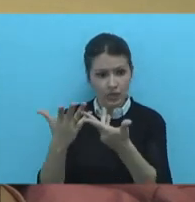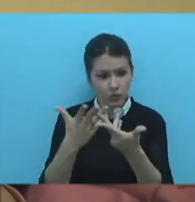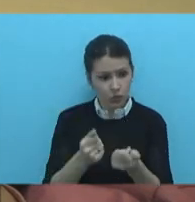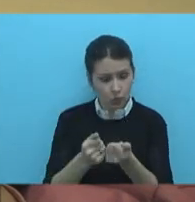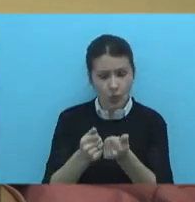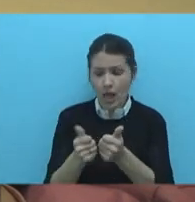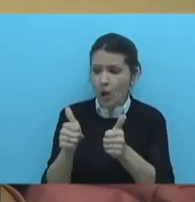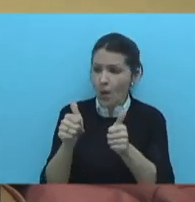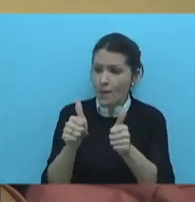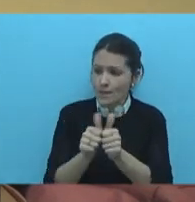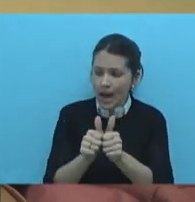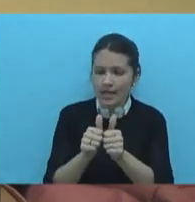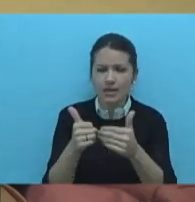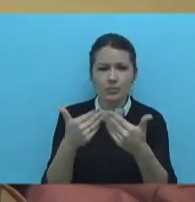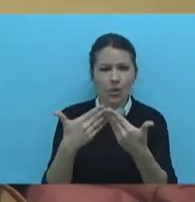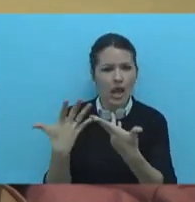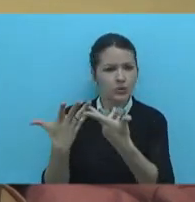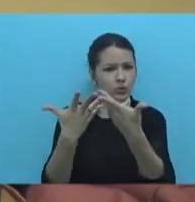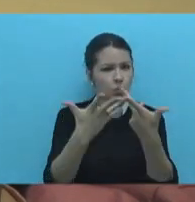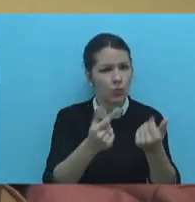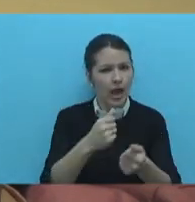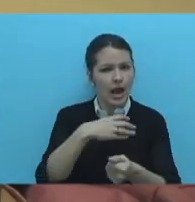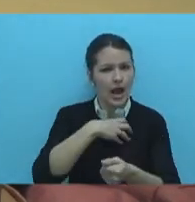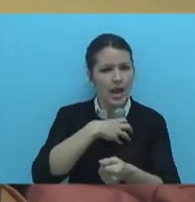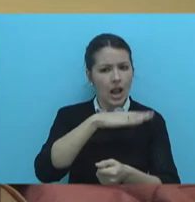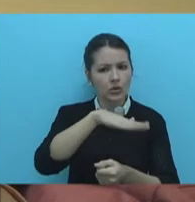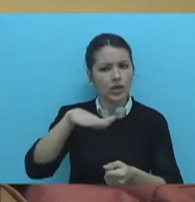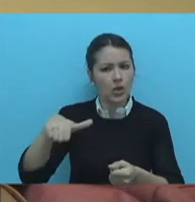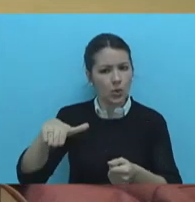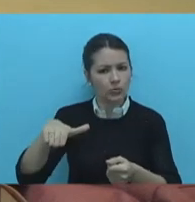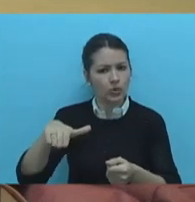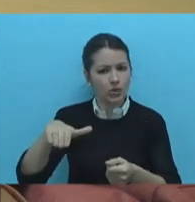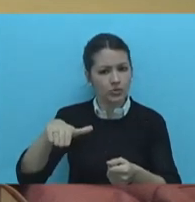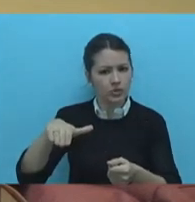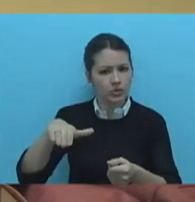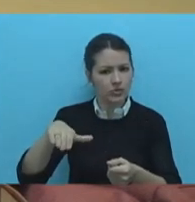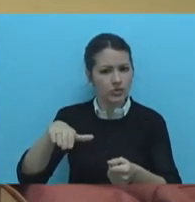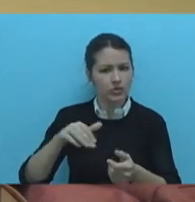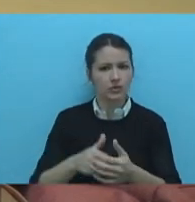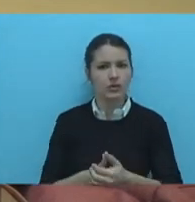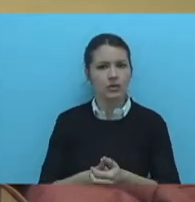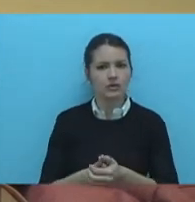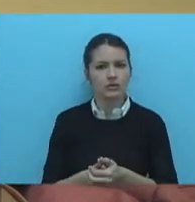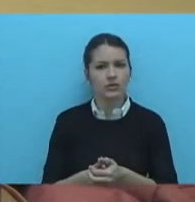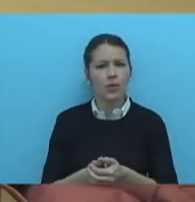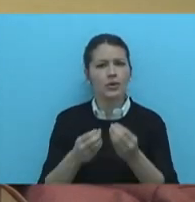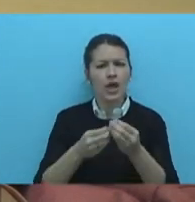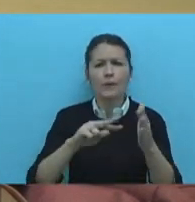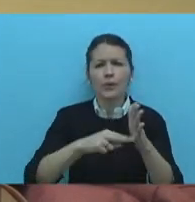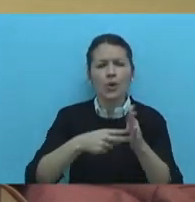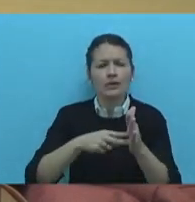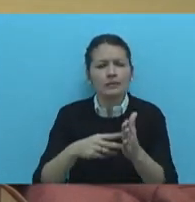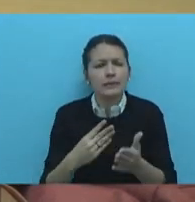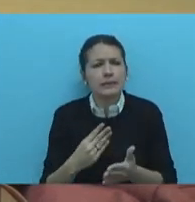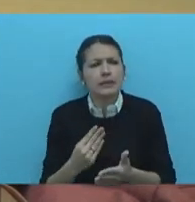porque hay varias veces que los alumnos tienen problemas emocionales y no se pueden